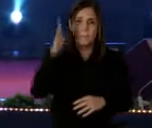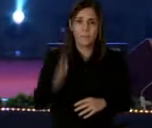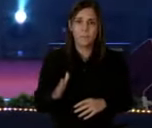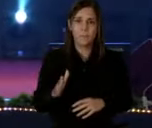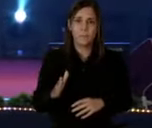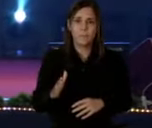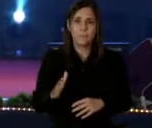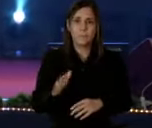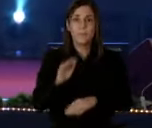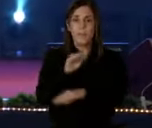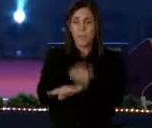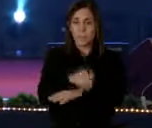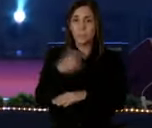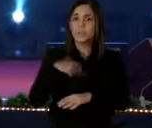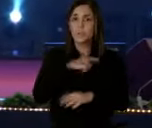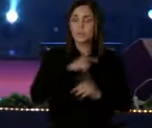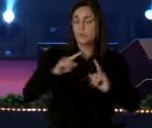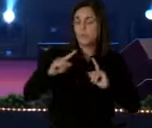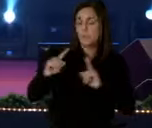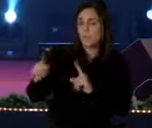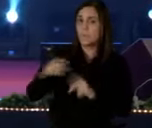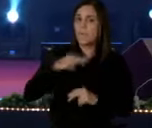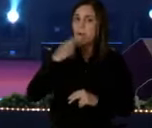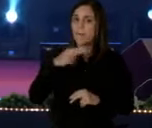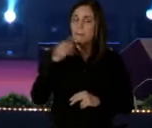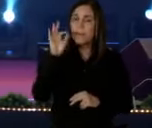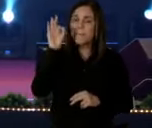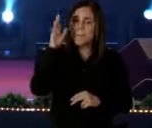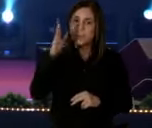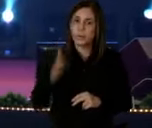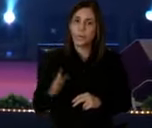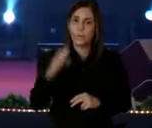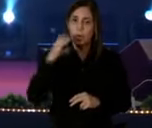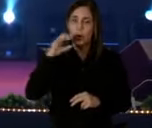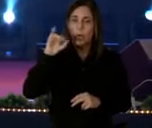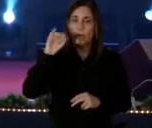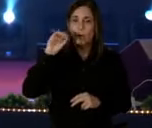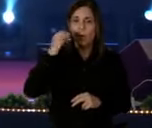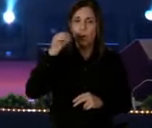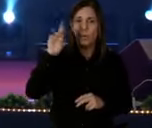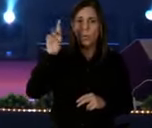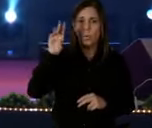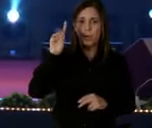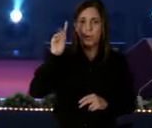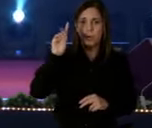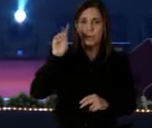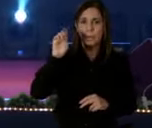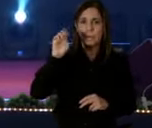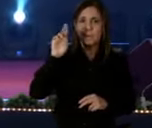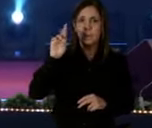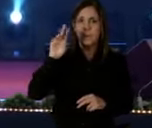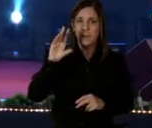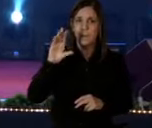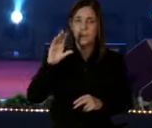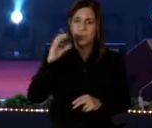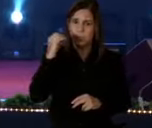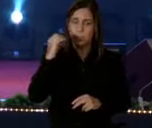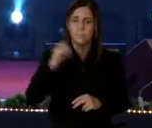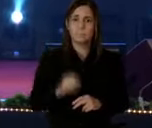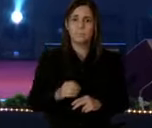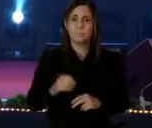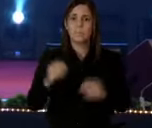con el pastor Cordero de Cuba. ¿Cuánto dan gloria a Dios? Y por la gracia de Dios, ¿verdad? Ya comenzó a moverse el, pues, que